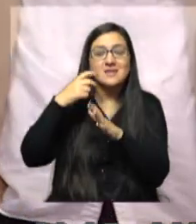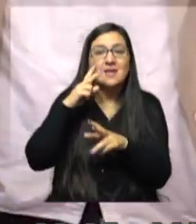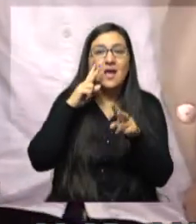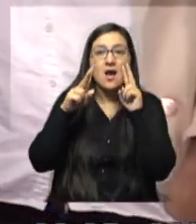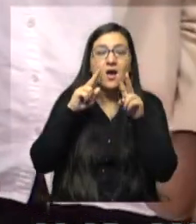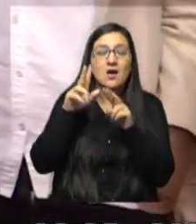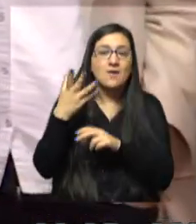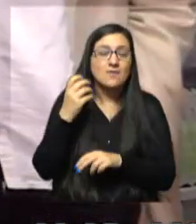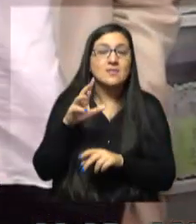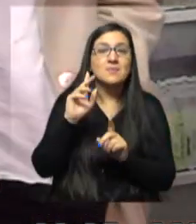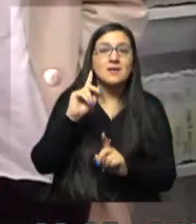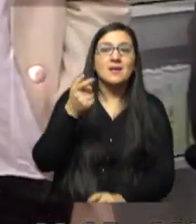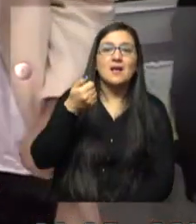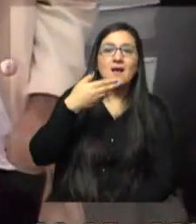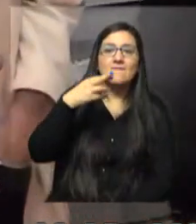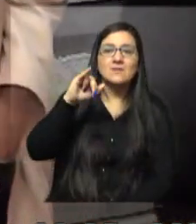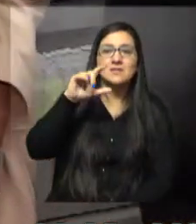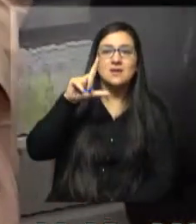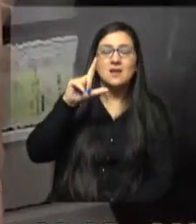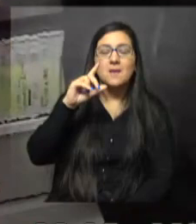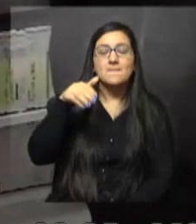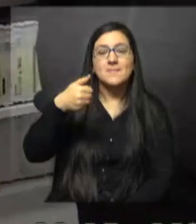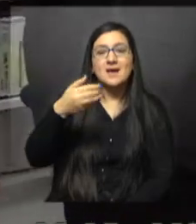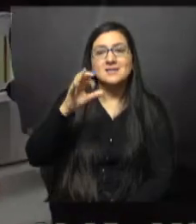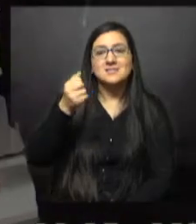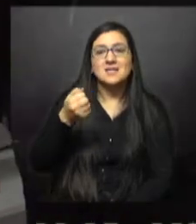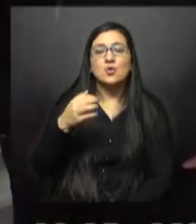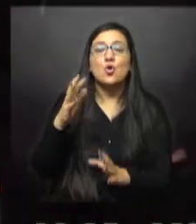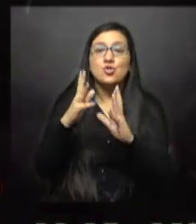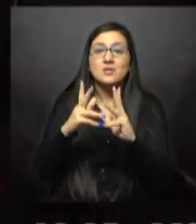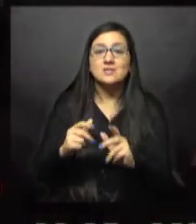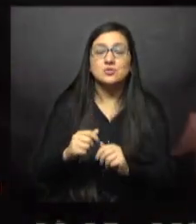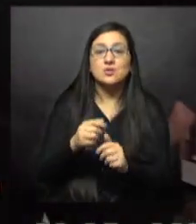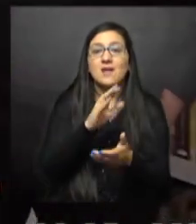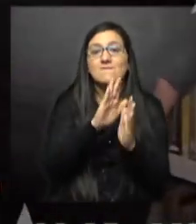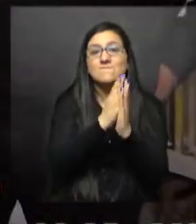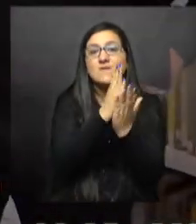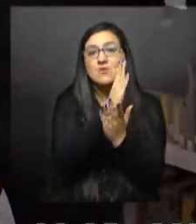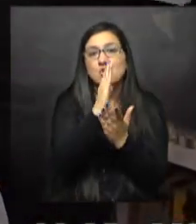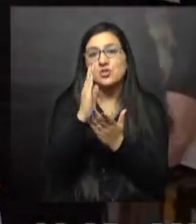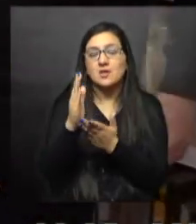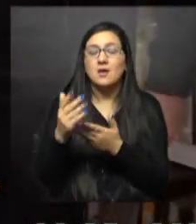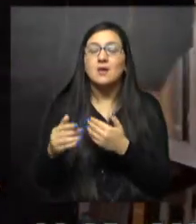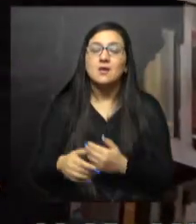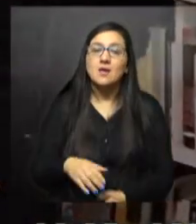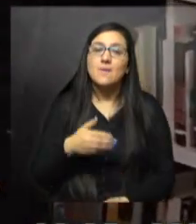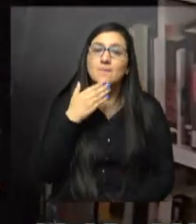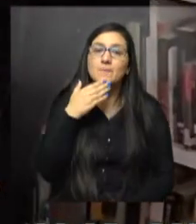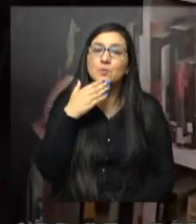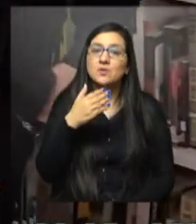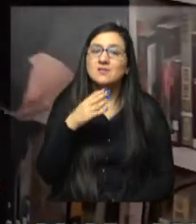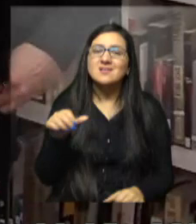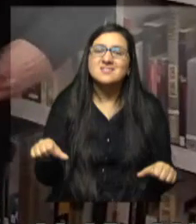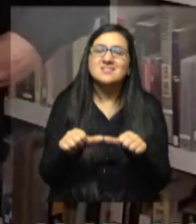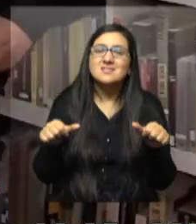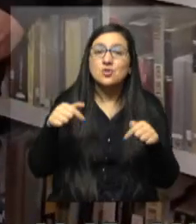y con Gabriel Massa, coordinador de la Mediateca Ronald Mercer, y consultarte, Valentina, sobre, bueno, qué se está desarrollando en